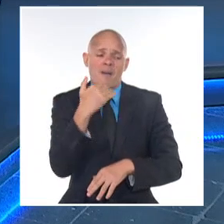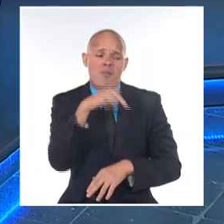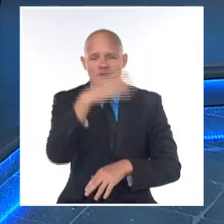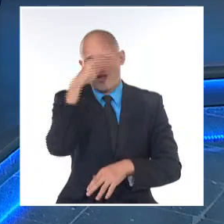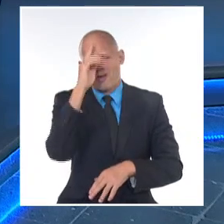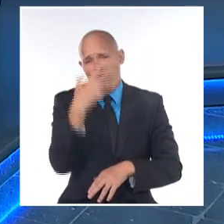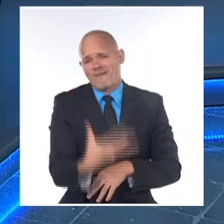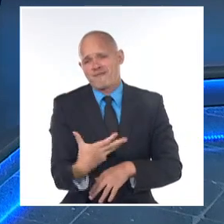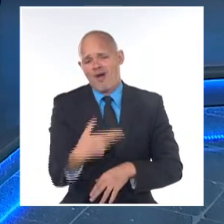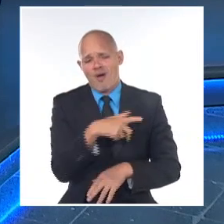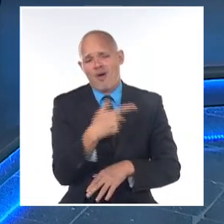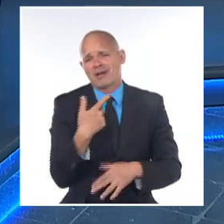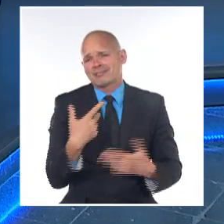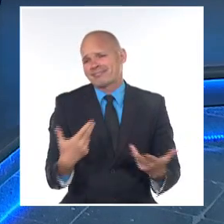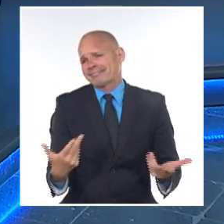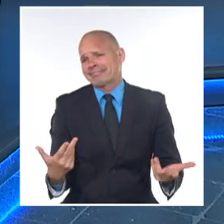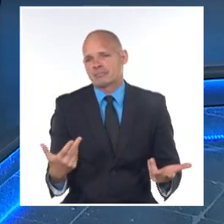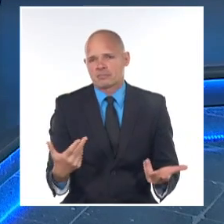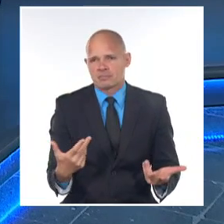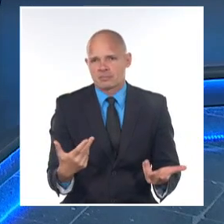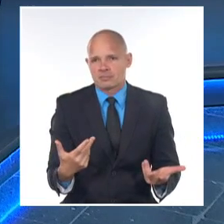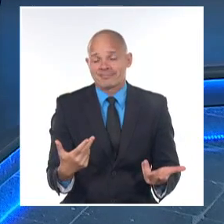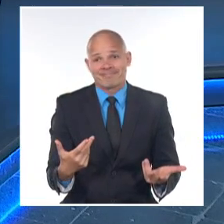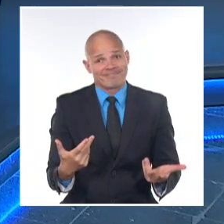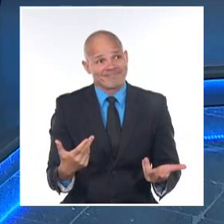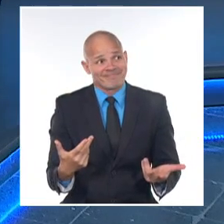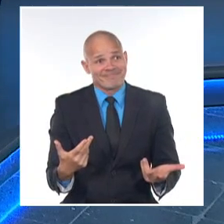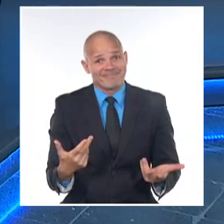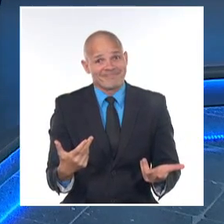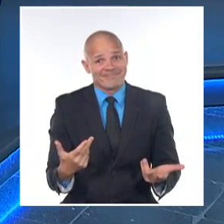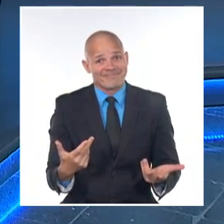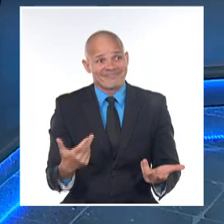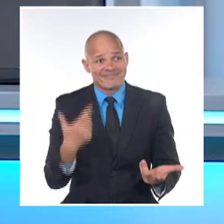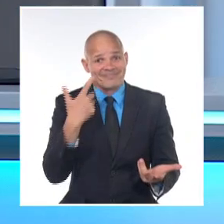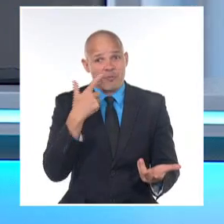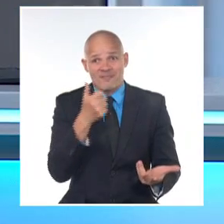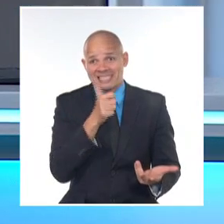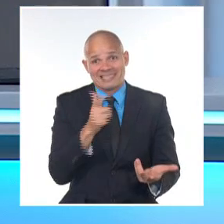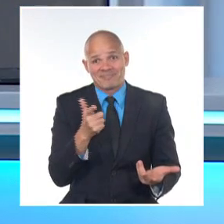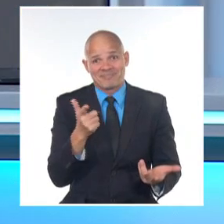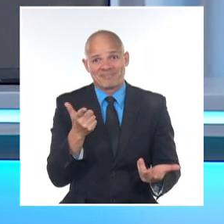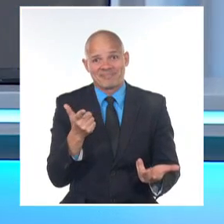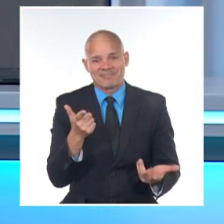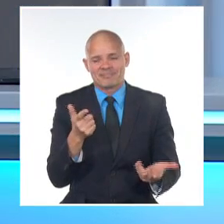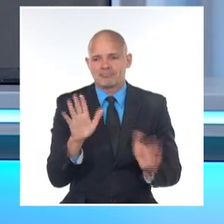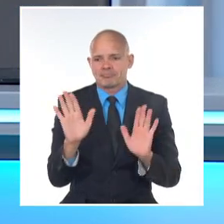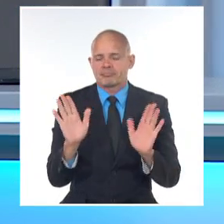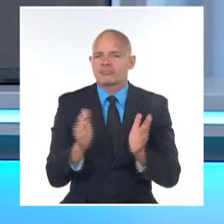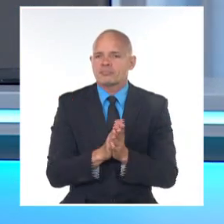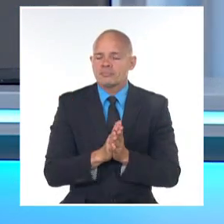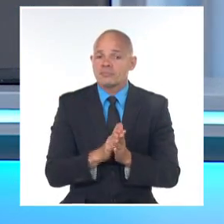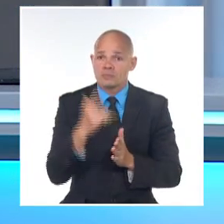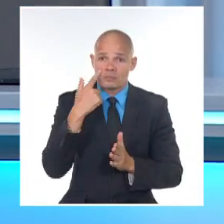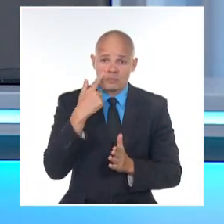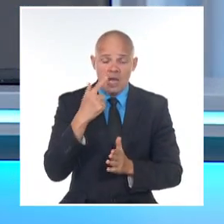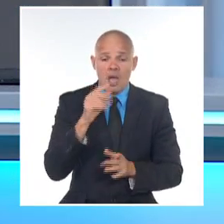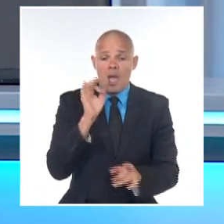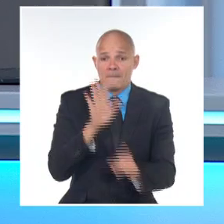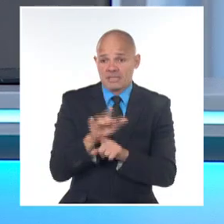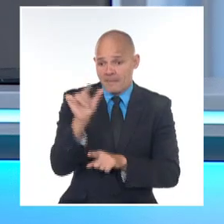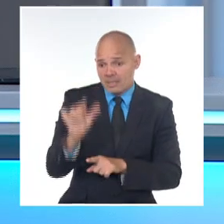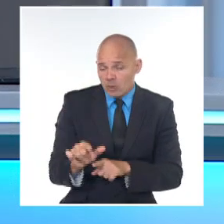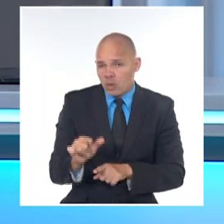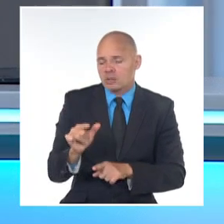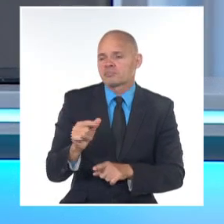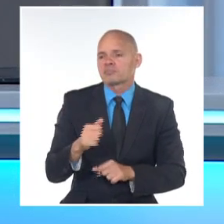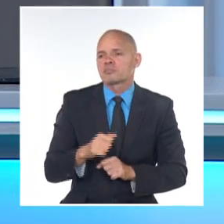estaba anunciando. Así mismo. O sea, estamos en desobediencia inicialmente, después puede haber una resistencia. ¿Qué pudiera seguir